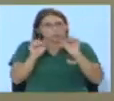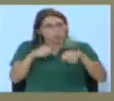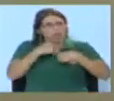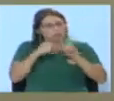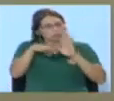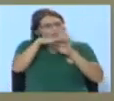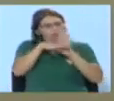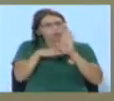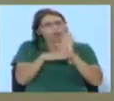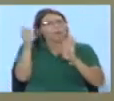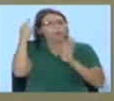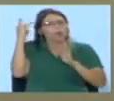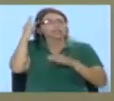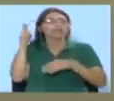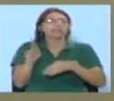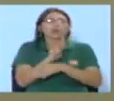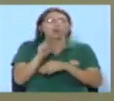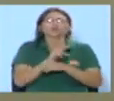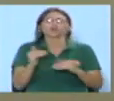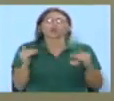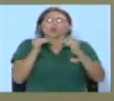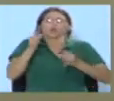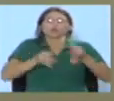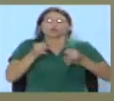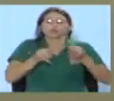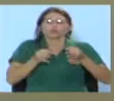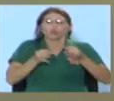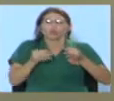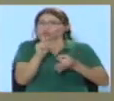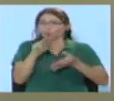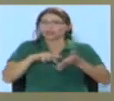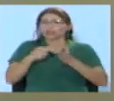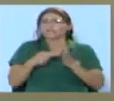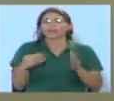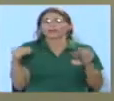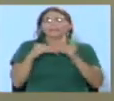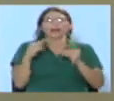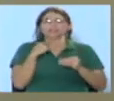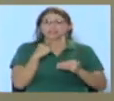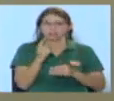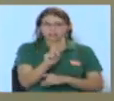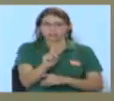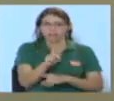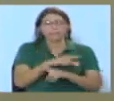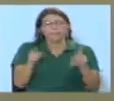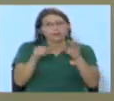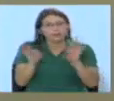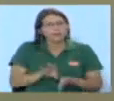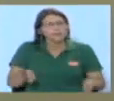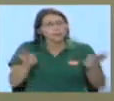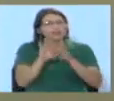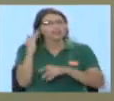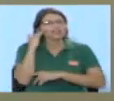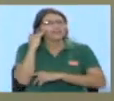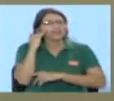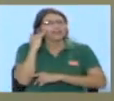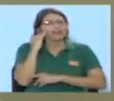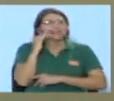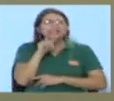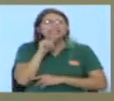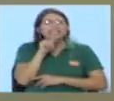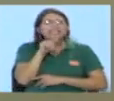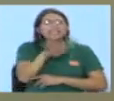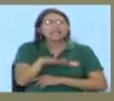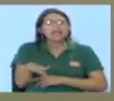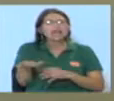una forma que no significa un cobro mayor. Pero sí es importante determinar quién es ese segmento de mercado que